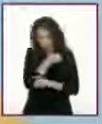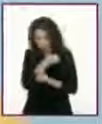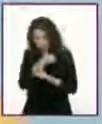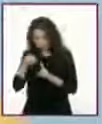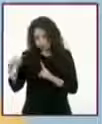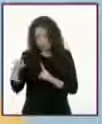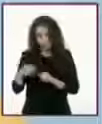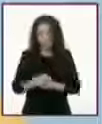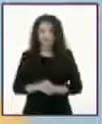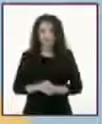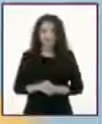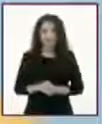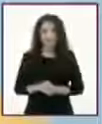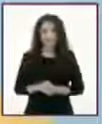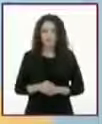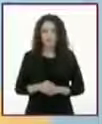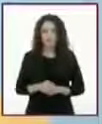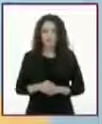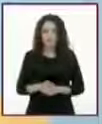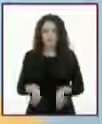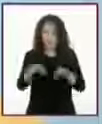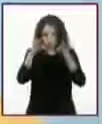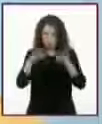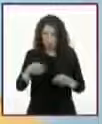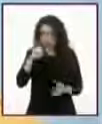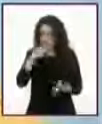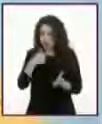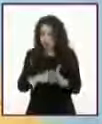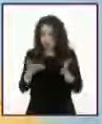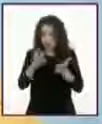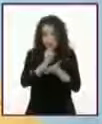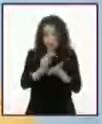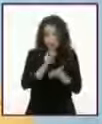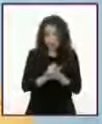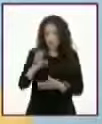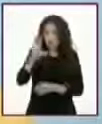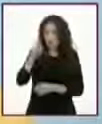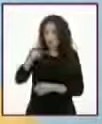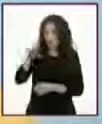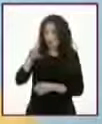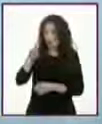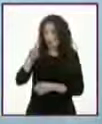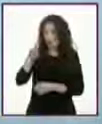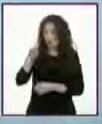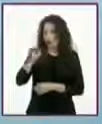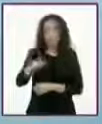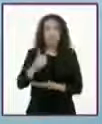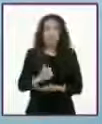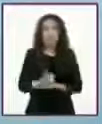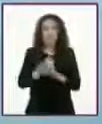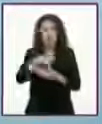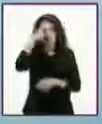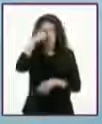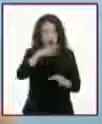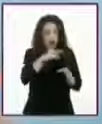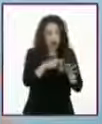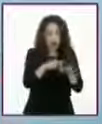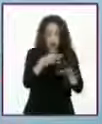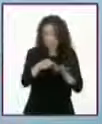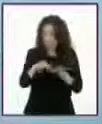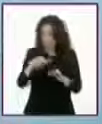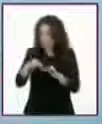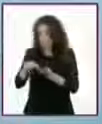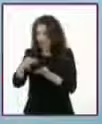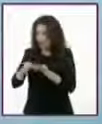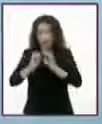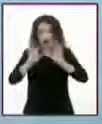Cuando se escribe una carta formal, los conectores son los que nos ayudan a darle precisión a los puntos, a organizar las ideas de manera clara y